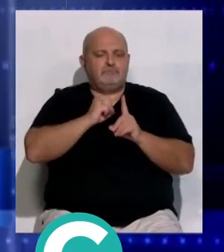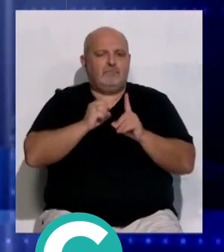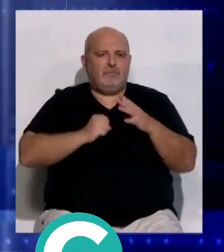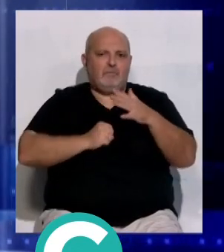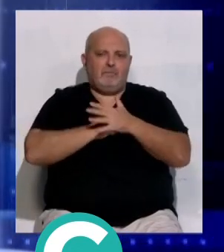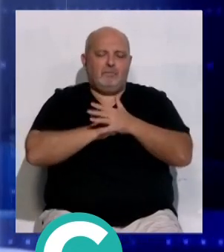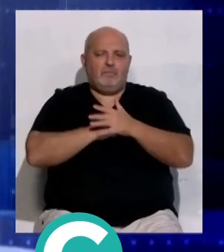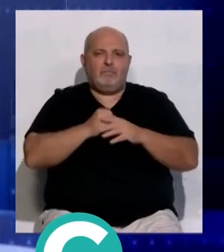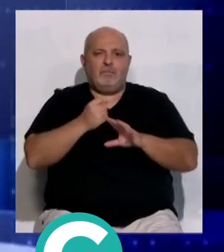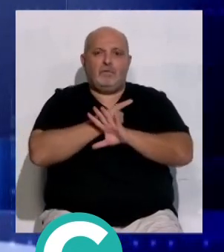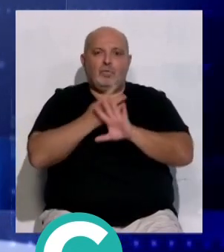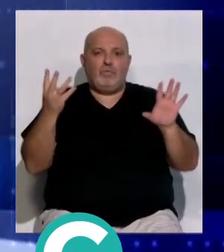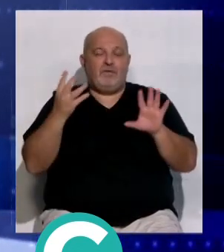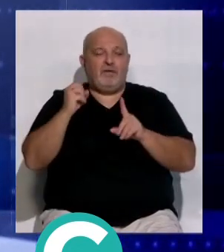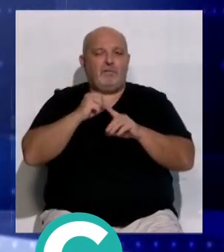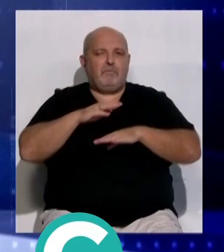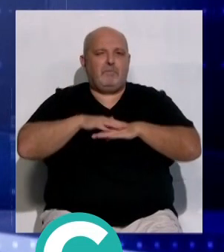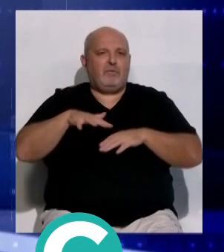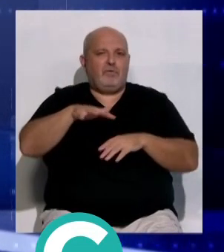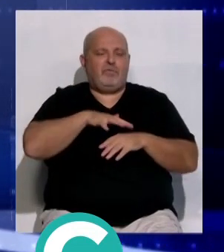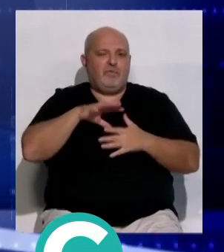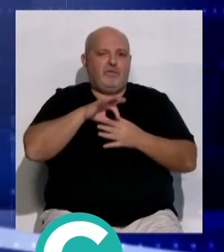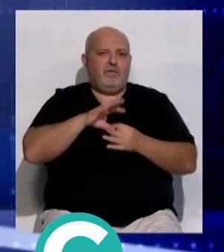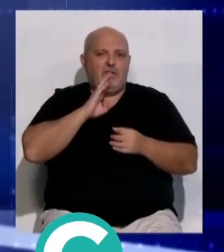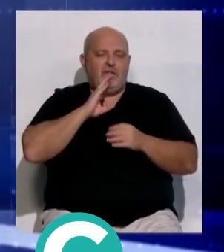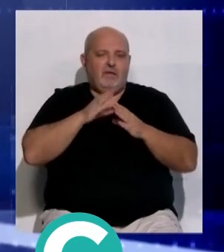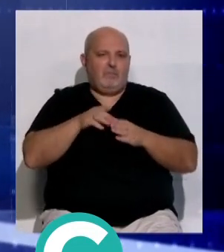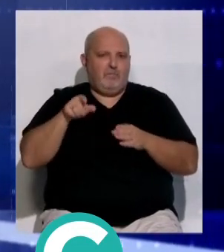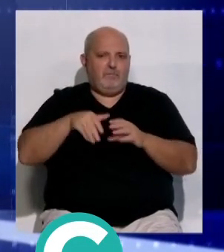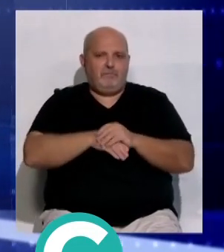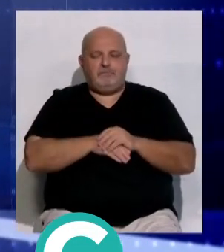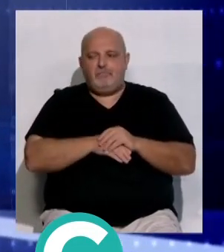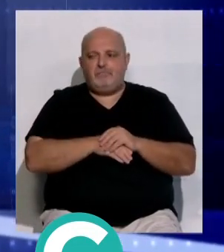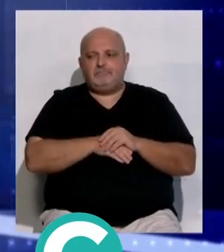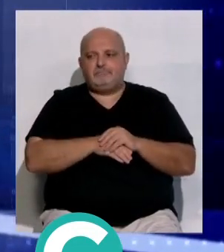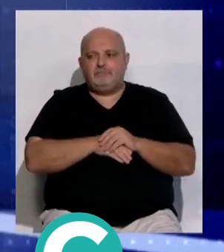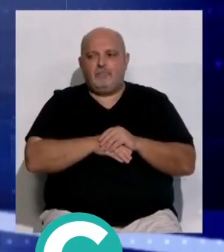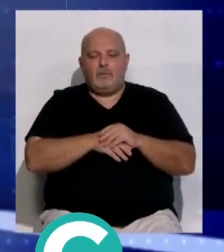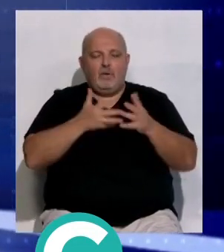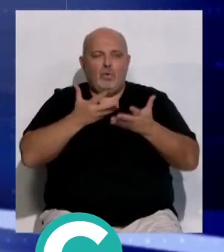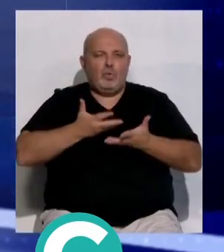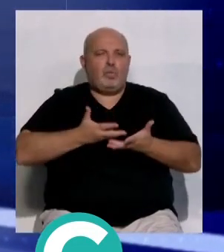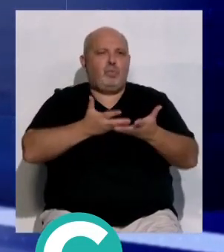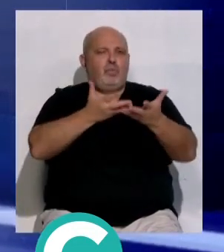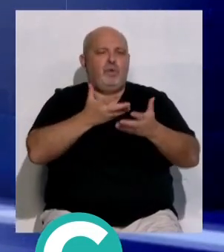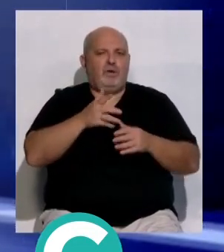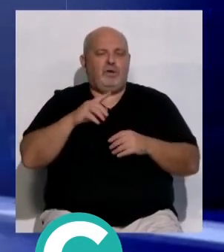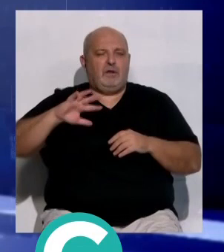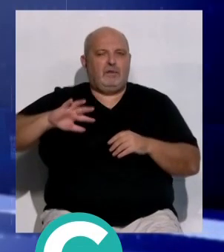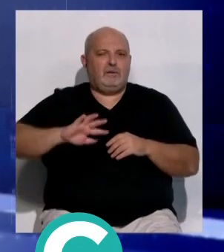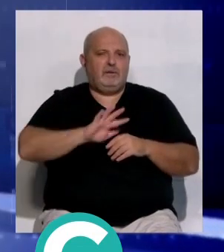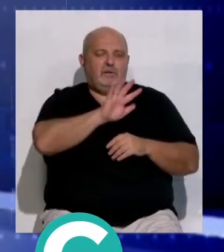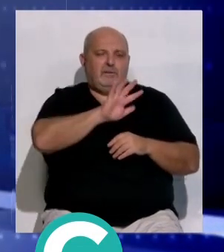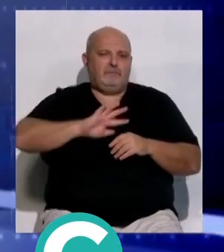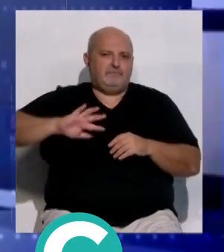de máxima y los 19 grados de mínima que registrará el puerto de Santa María Los vientos serán del este y